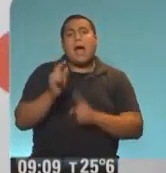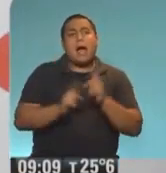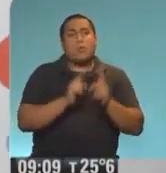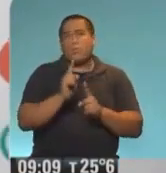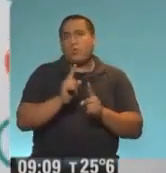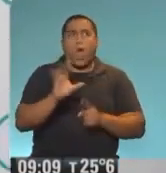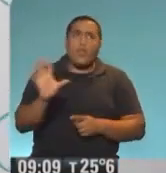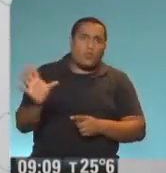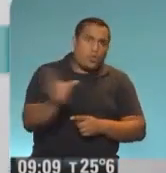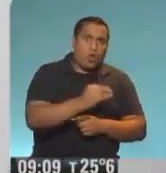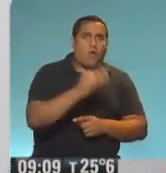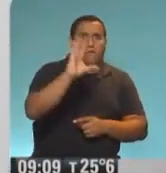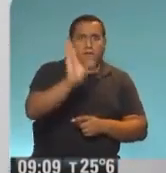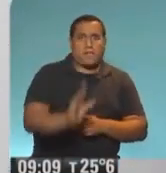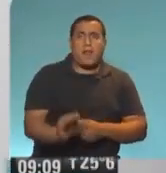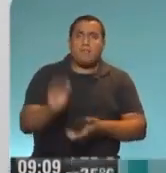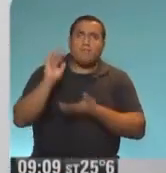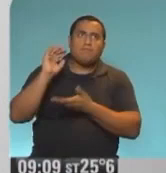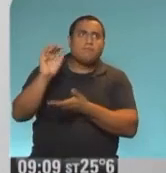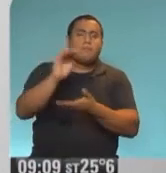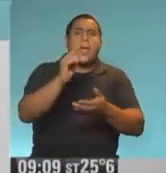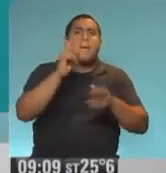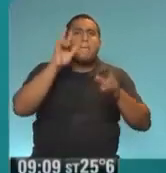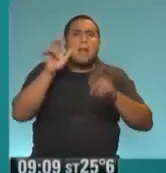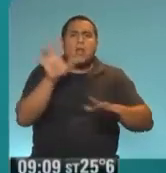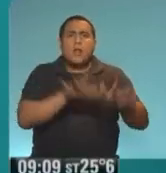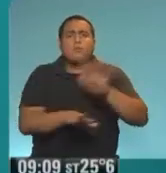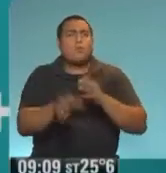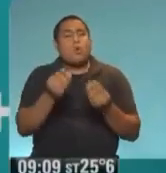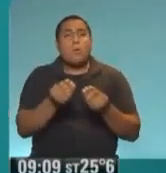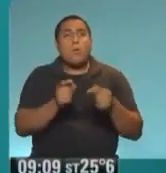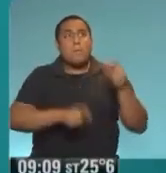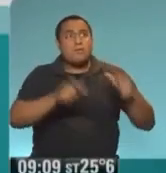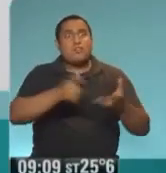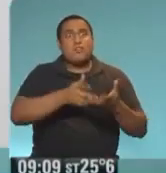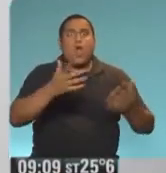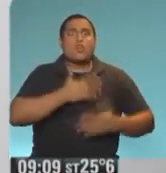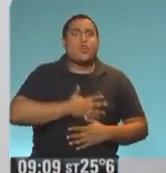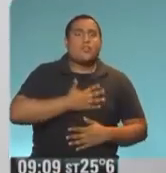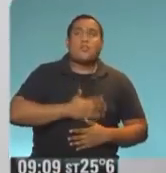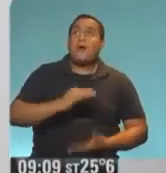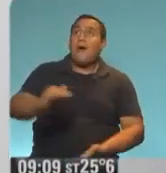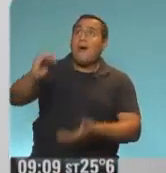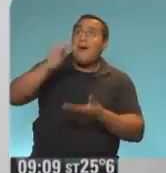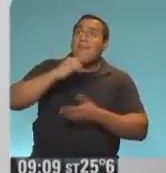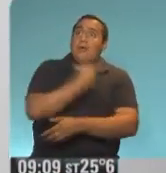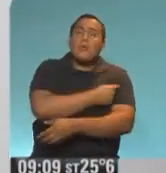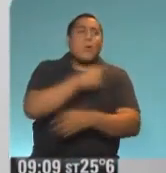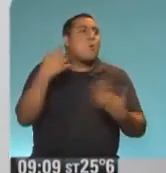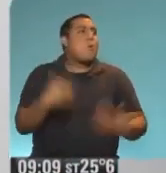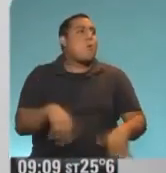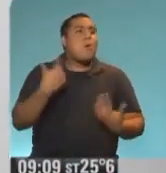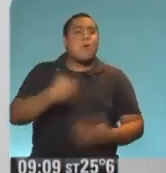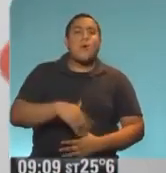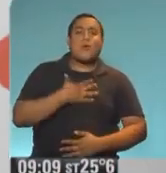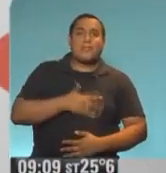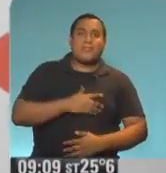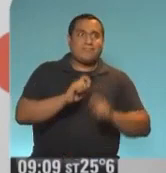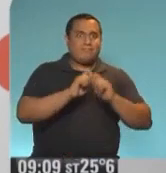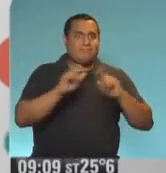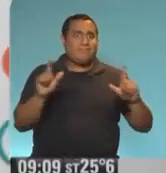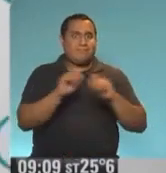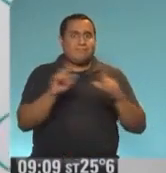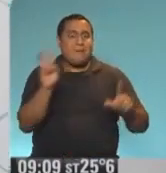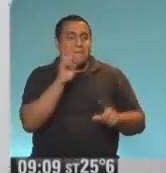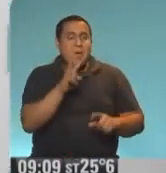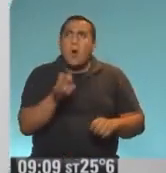esta distribución? Mucha gente está muy contenta, le digo, en todo el país recibiendo las vacunas. Hemos visto imágenes que la reciben